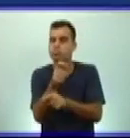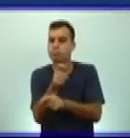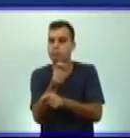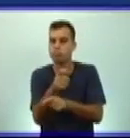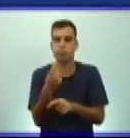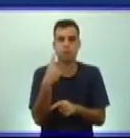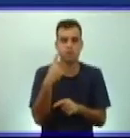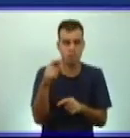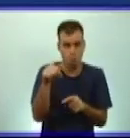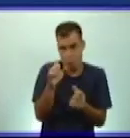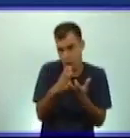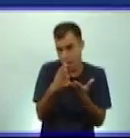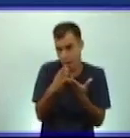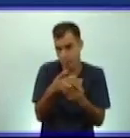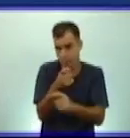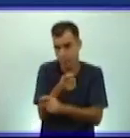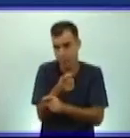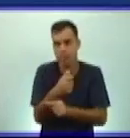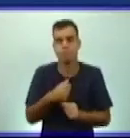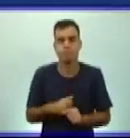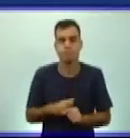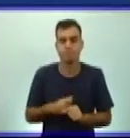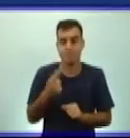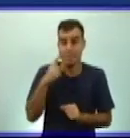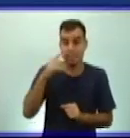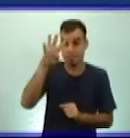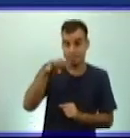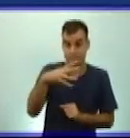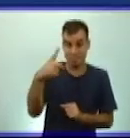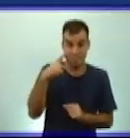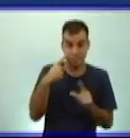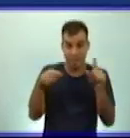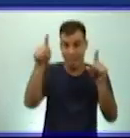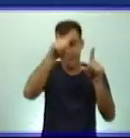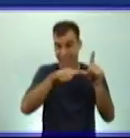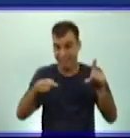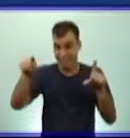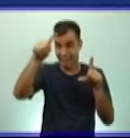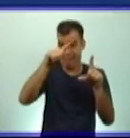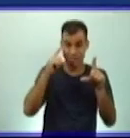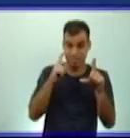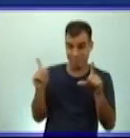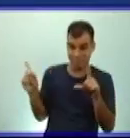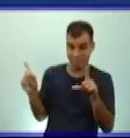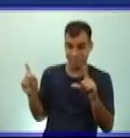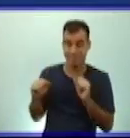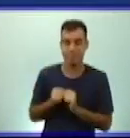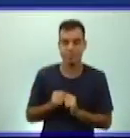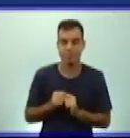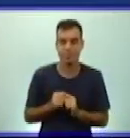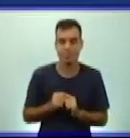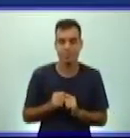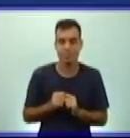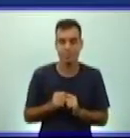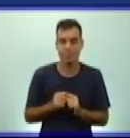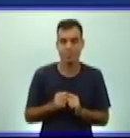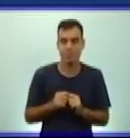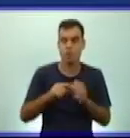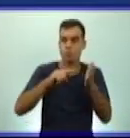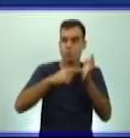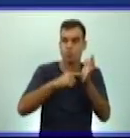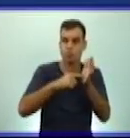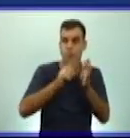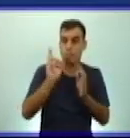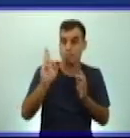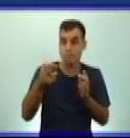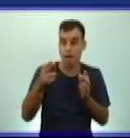aquí en el encuentro. Bueno, pues aquí vemos en la gráfica un cuerpo, un punto P, el cual comienza en un instante de